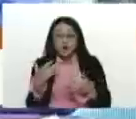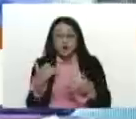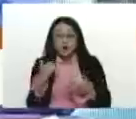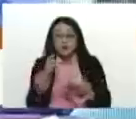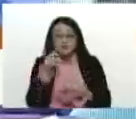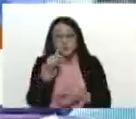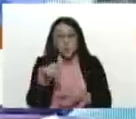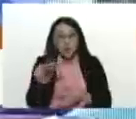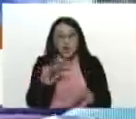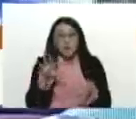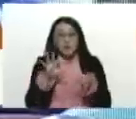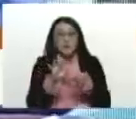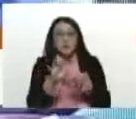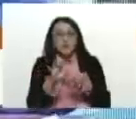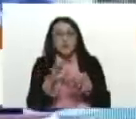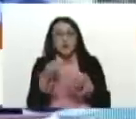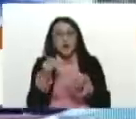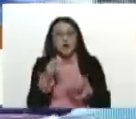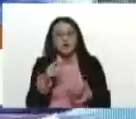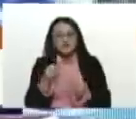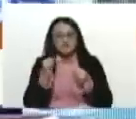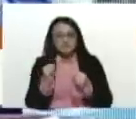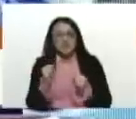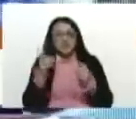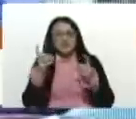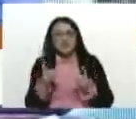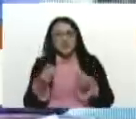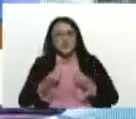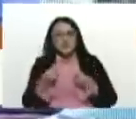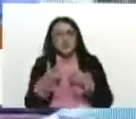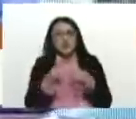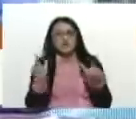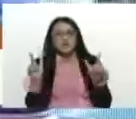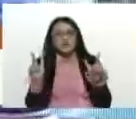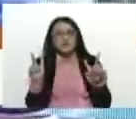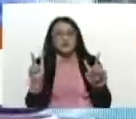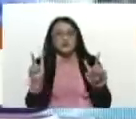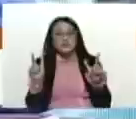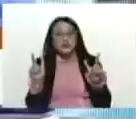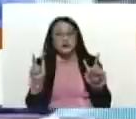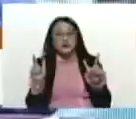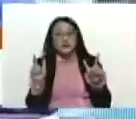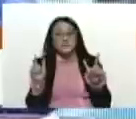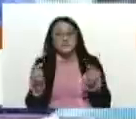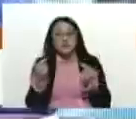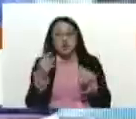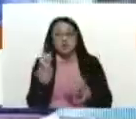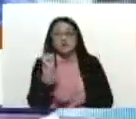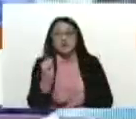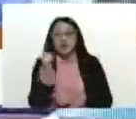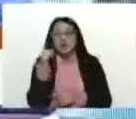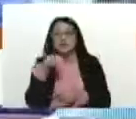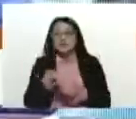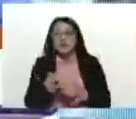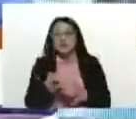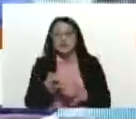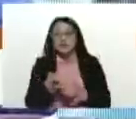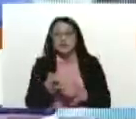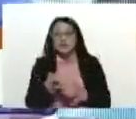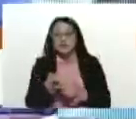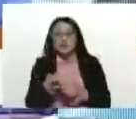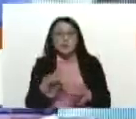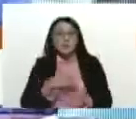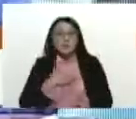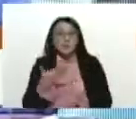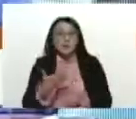pueblos que tienen la firme decisión de vivir en libertad ni con los traidores internos que consigan van